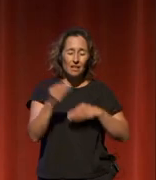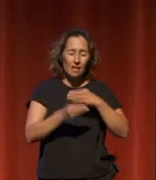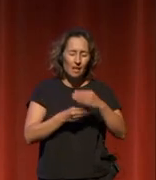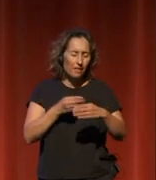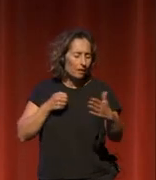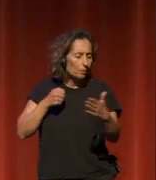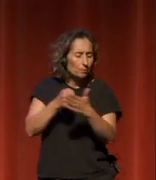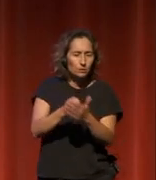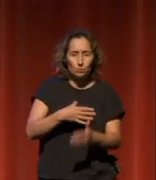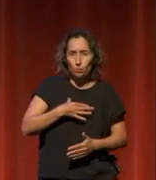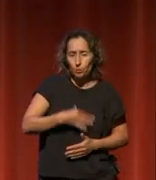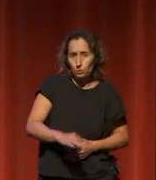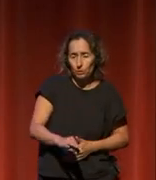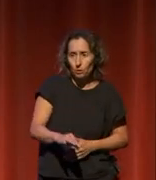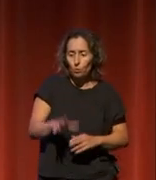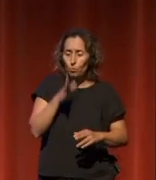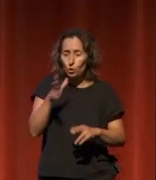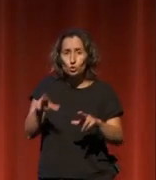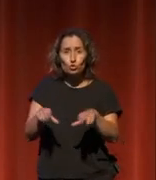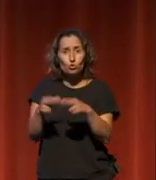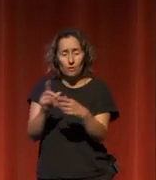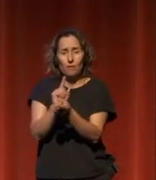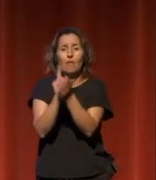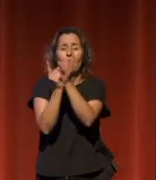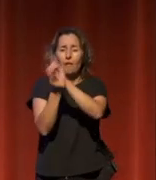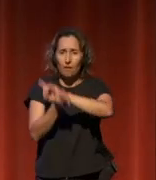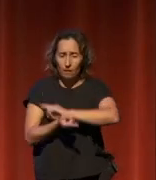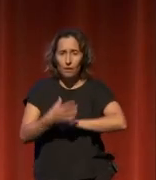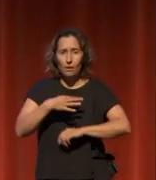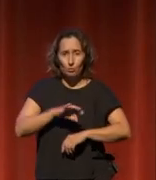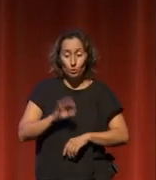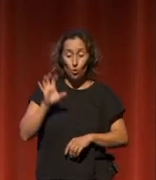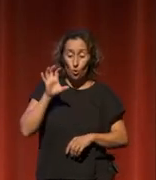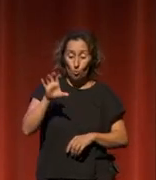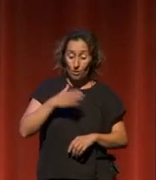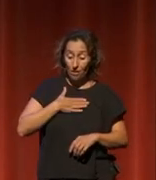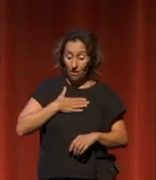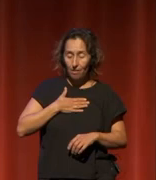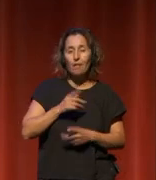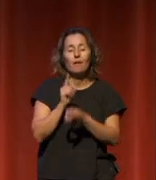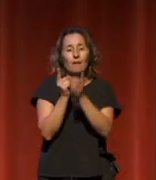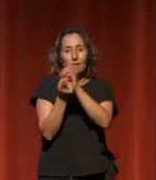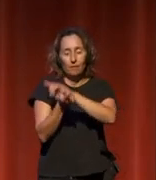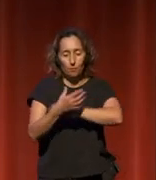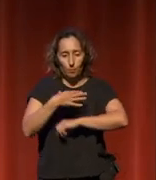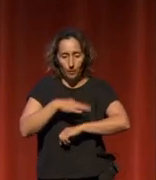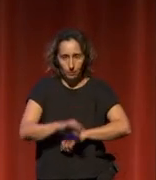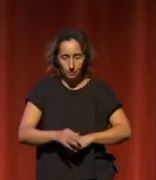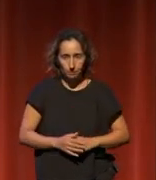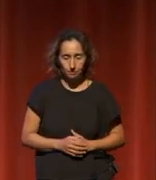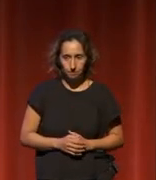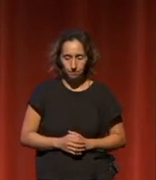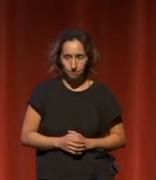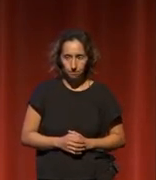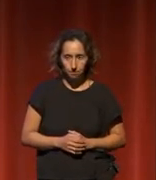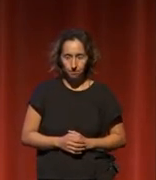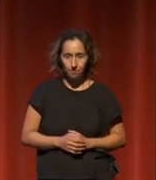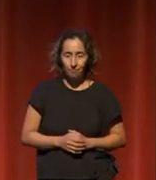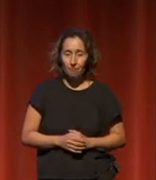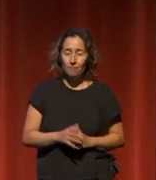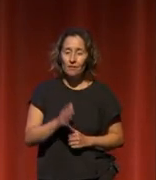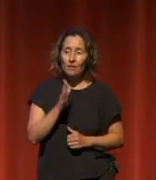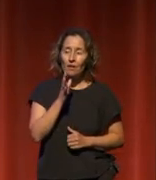podemos cambiar la sociedad podemos cambiar nuestras comunidades y ahora viene una